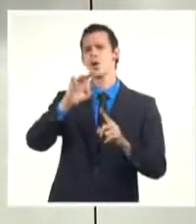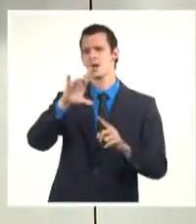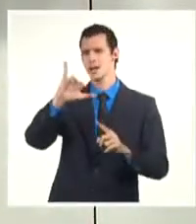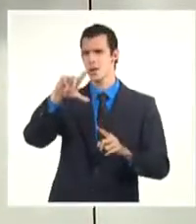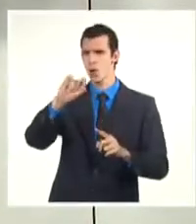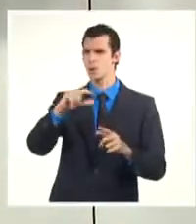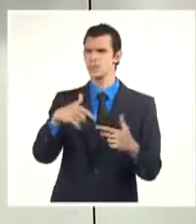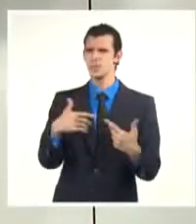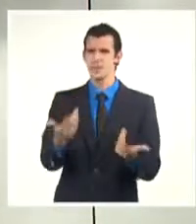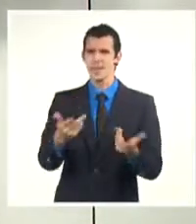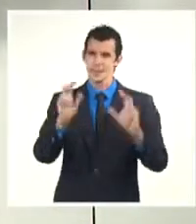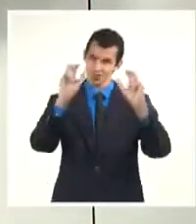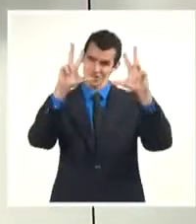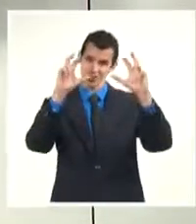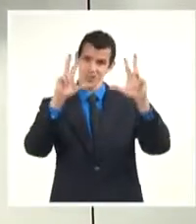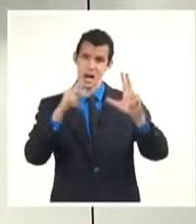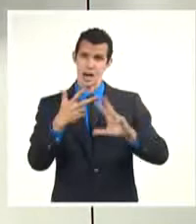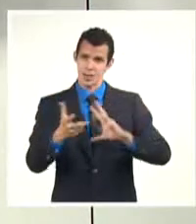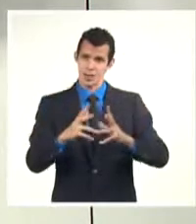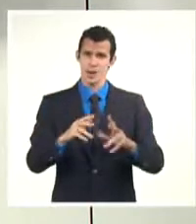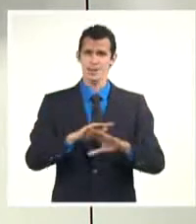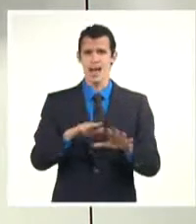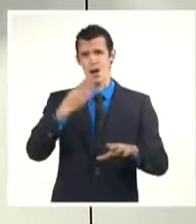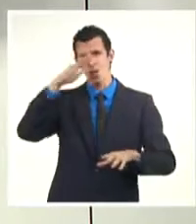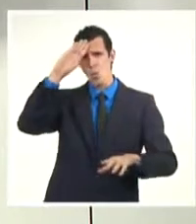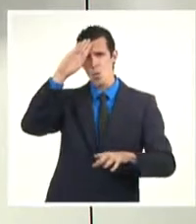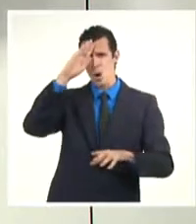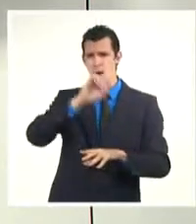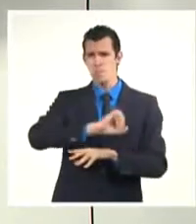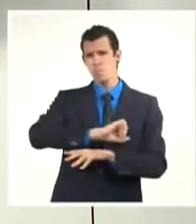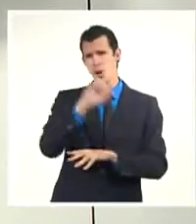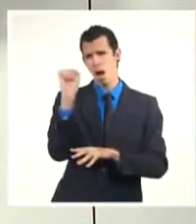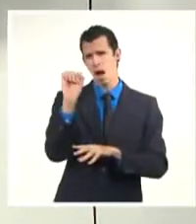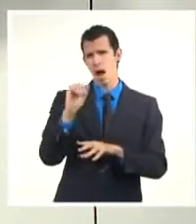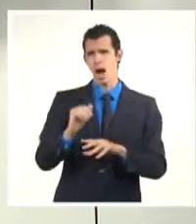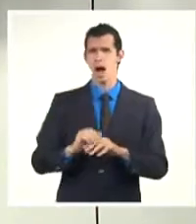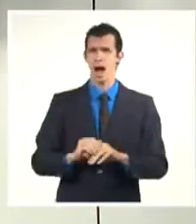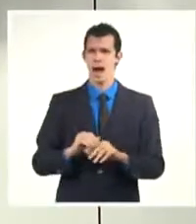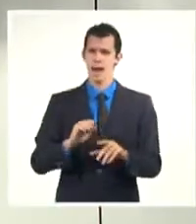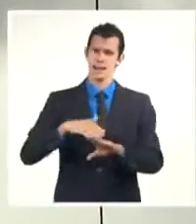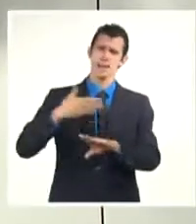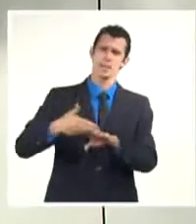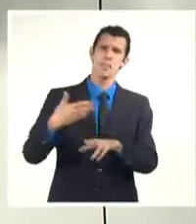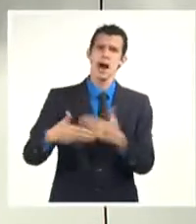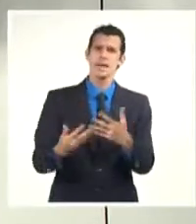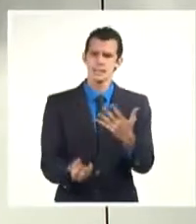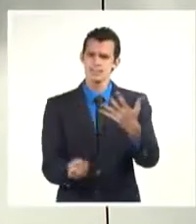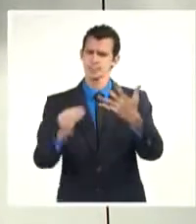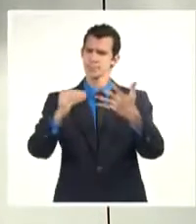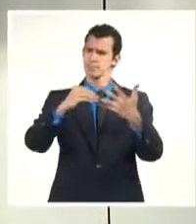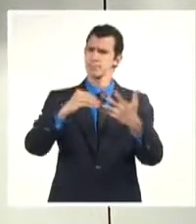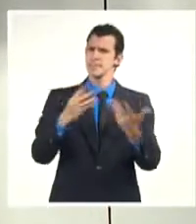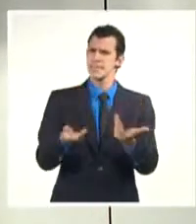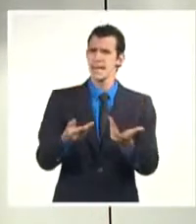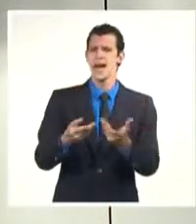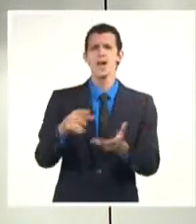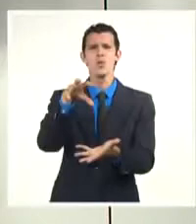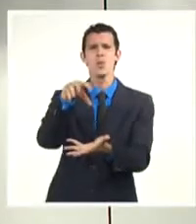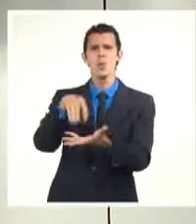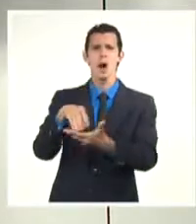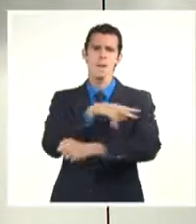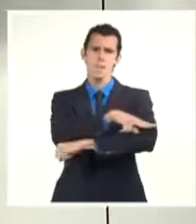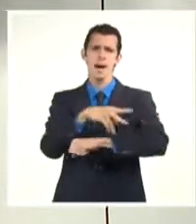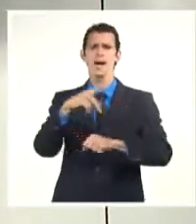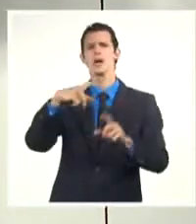4 de Norseca. Los cubanos ya ganaron este torneo y pasaron al Mundial Clasificatorio con miras a la Liga de Naciones en Corea del Sur en